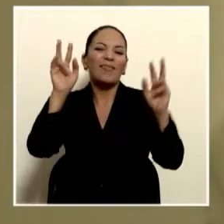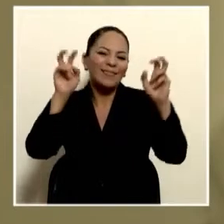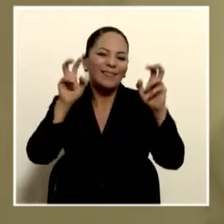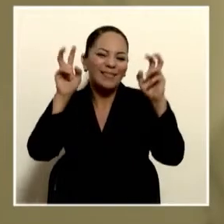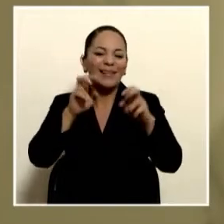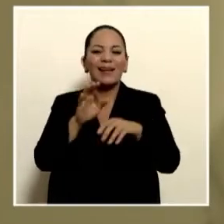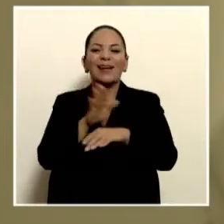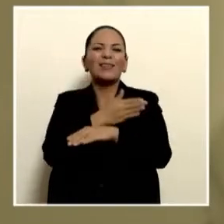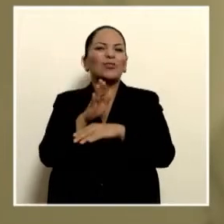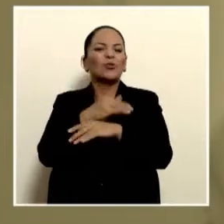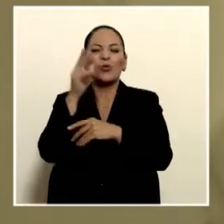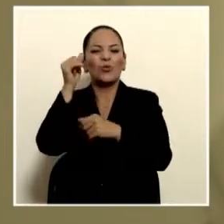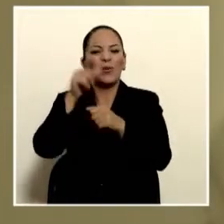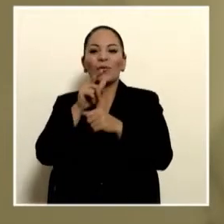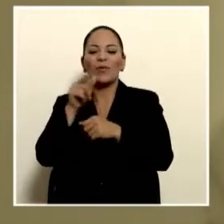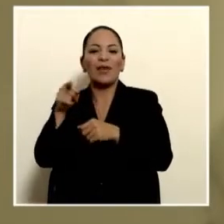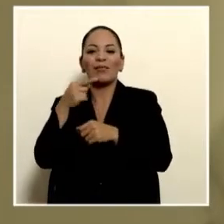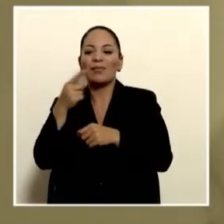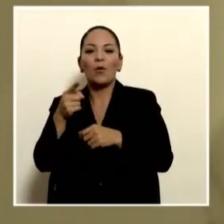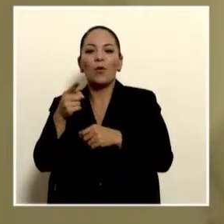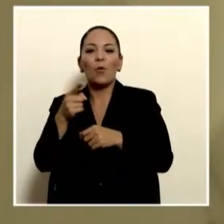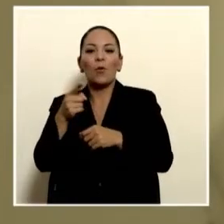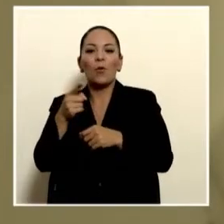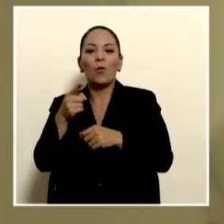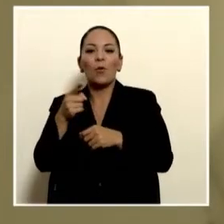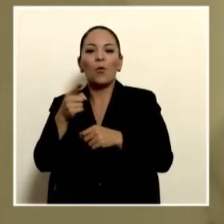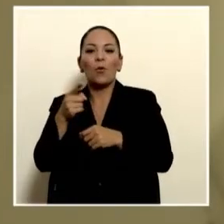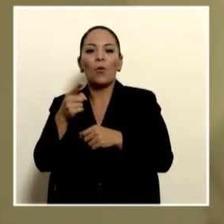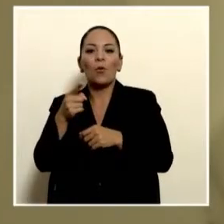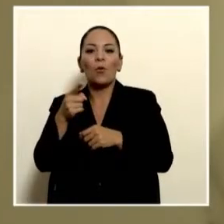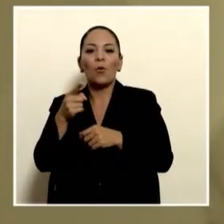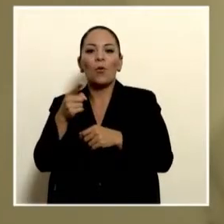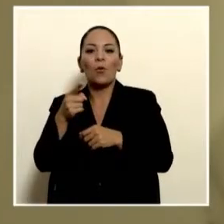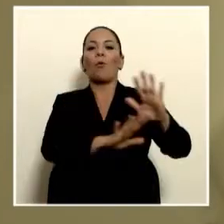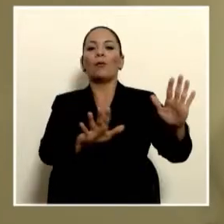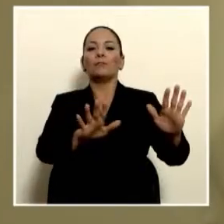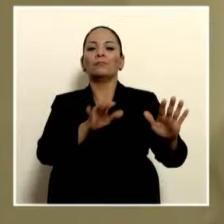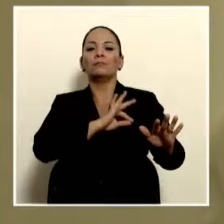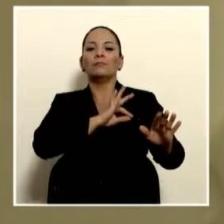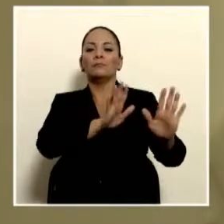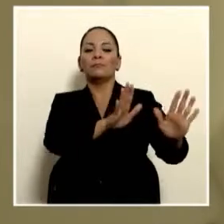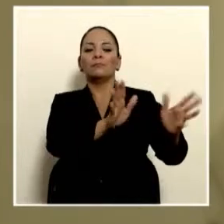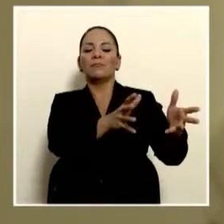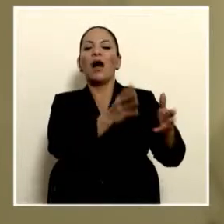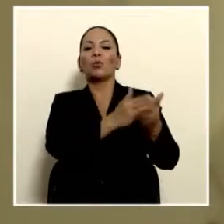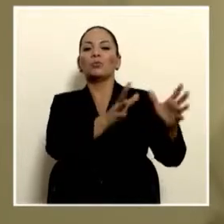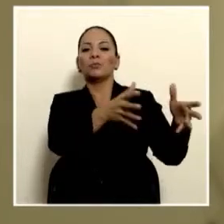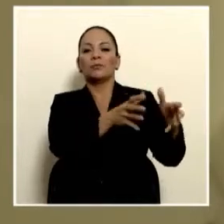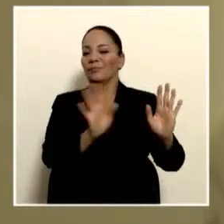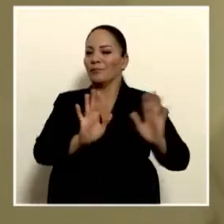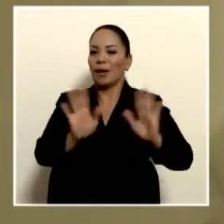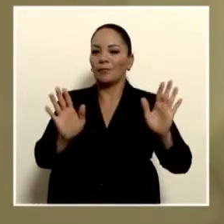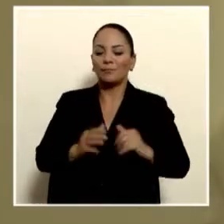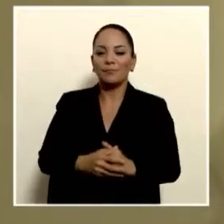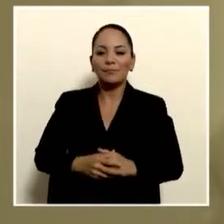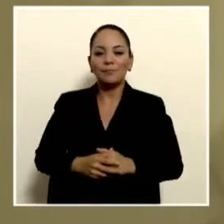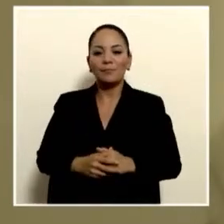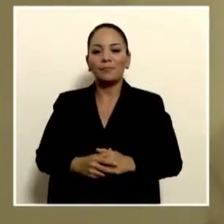sé cuál era el cantante, se acabó. Entonces, a eso dedicó un buen rato el